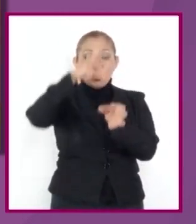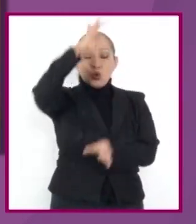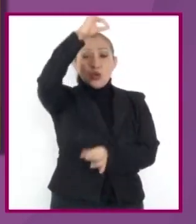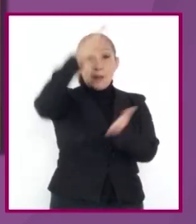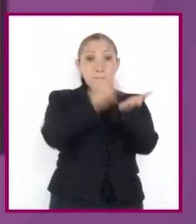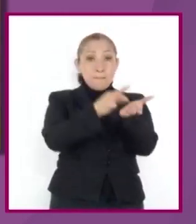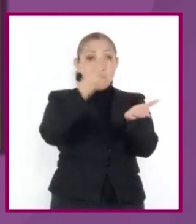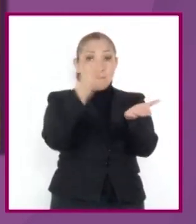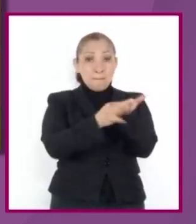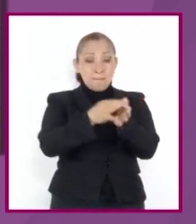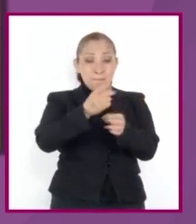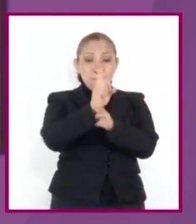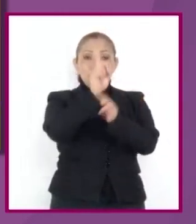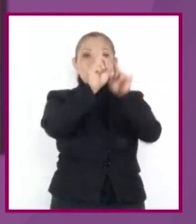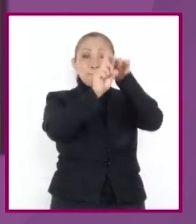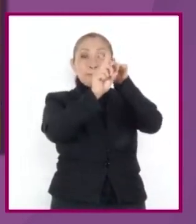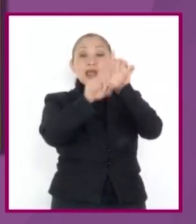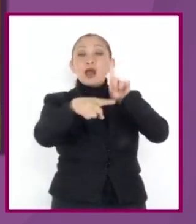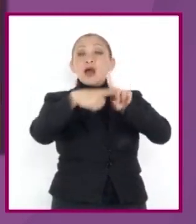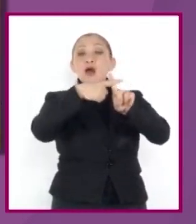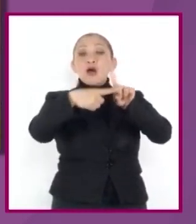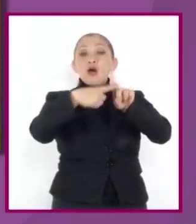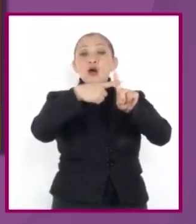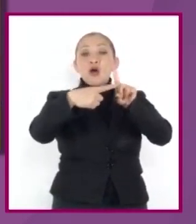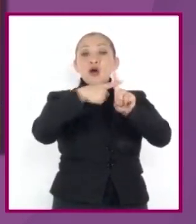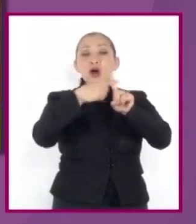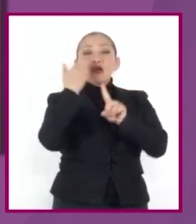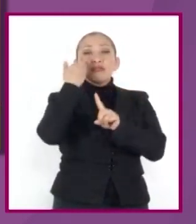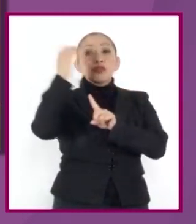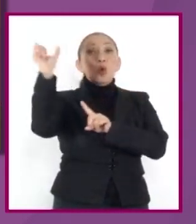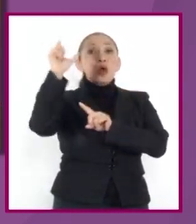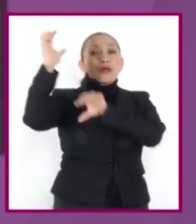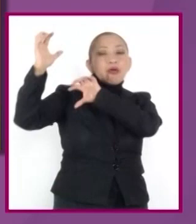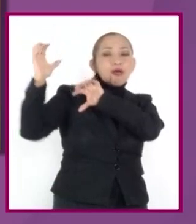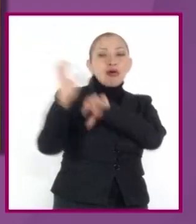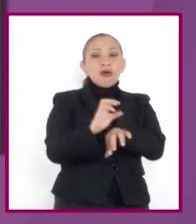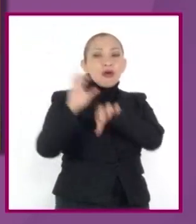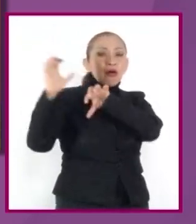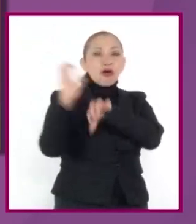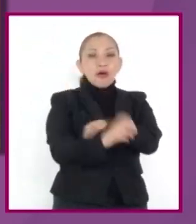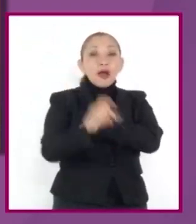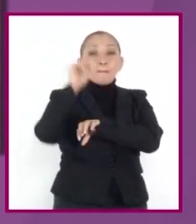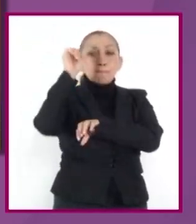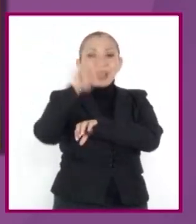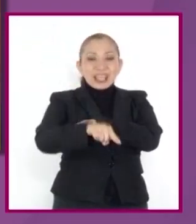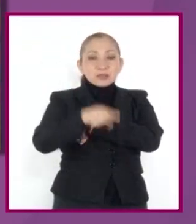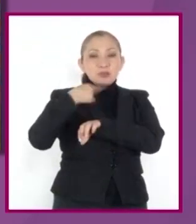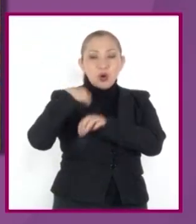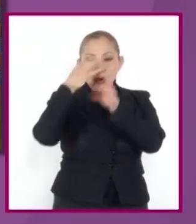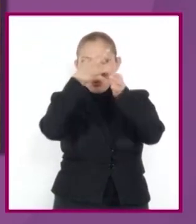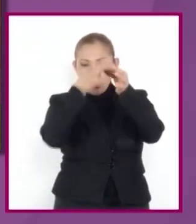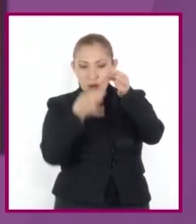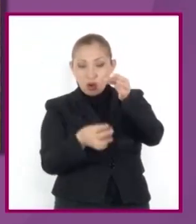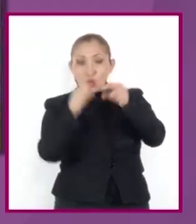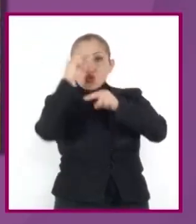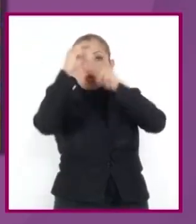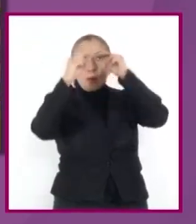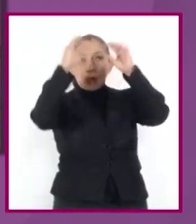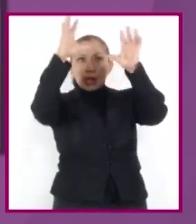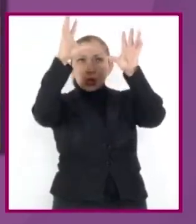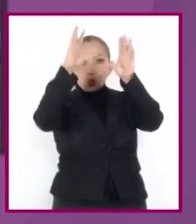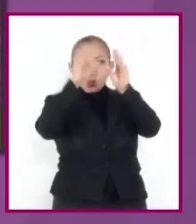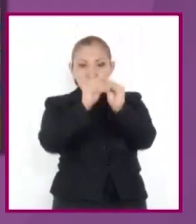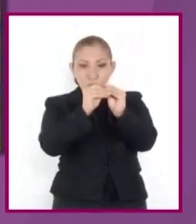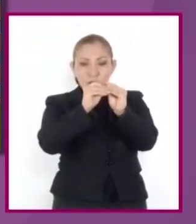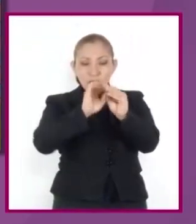del pararrayos adquiere carga positiva durante una tormenta por la inducción de la parte inferior de las nubes.